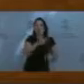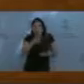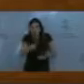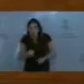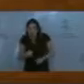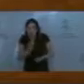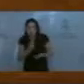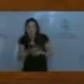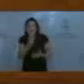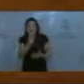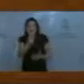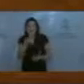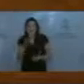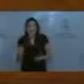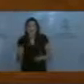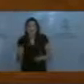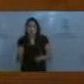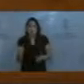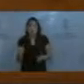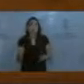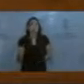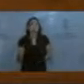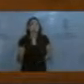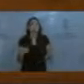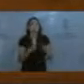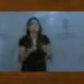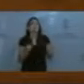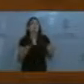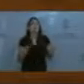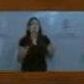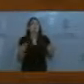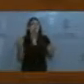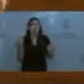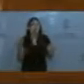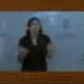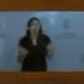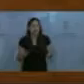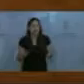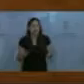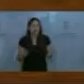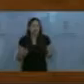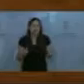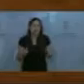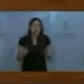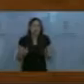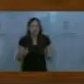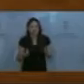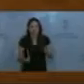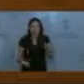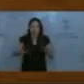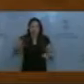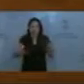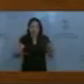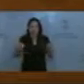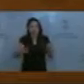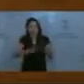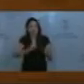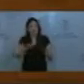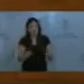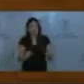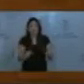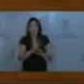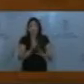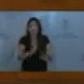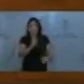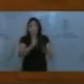euros. Y, claro, ¿sabe lo que pasó en Asturias? Que hubo un agravio comparativo que hizo que los asturianos